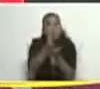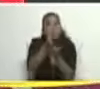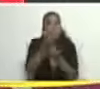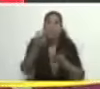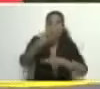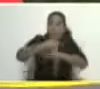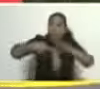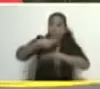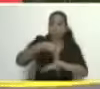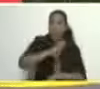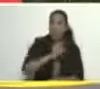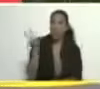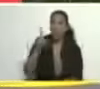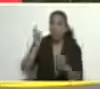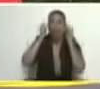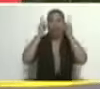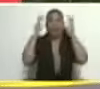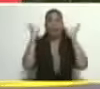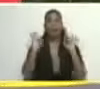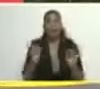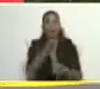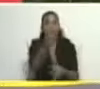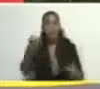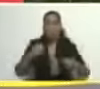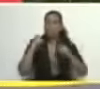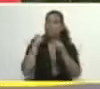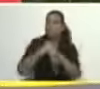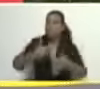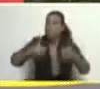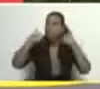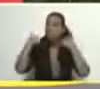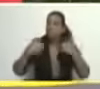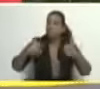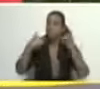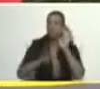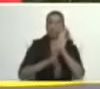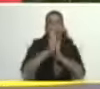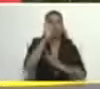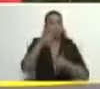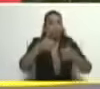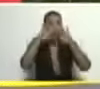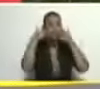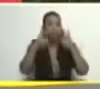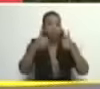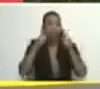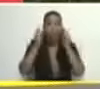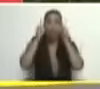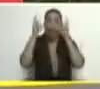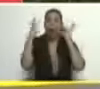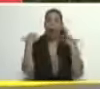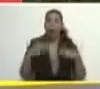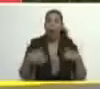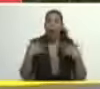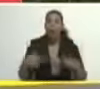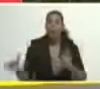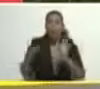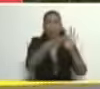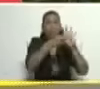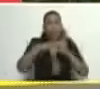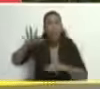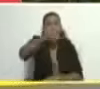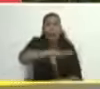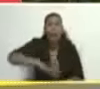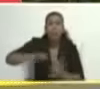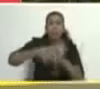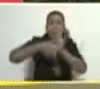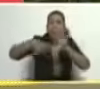esta nación. Es admirable. Usted ha hecho un trabajo extraordinario al unir al pueblo de